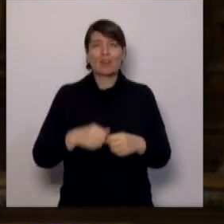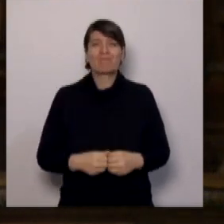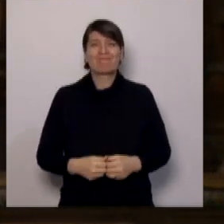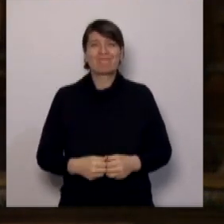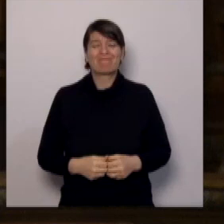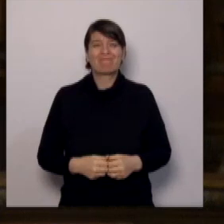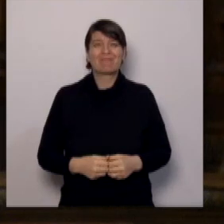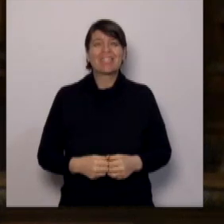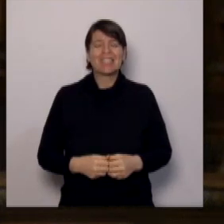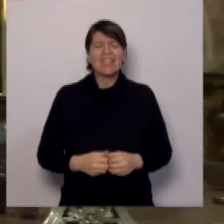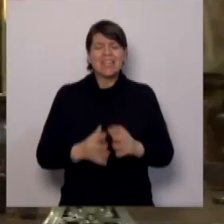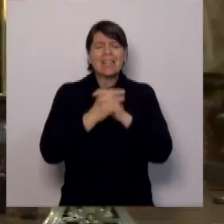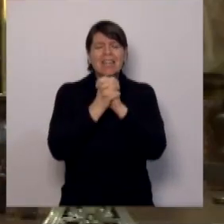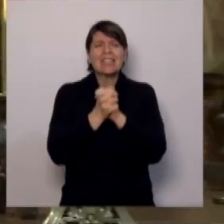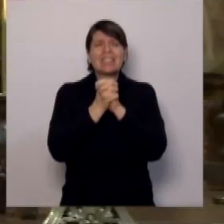el domingo.